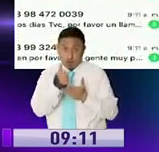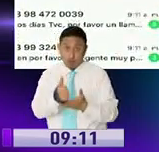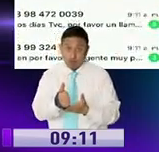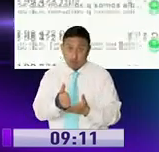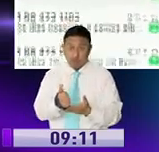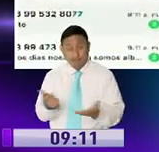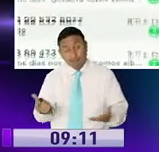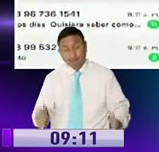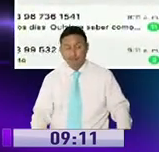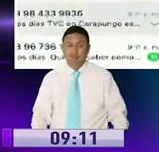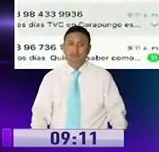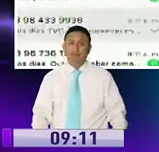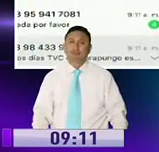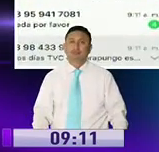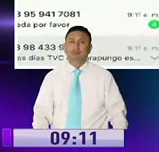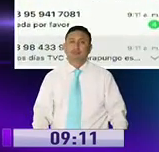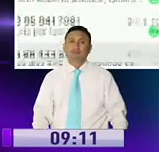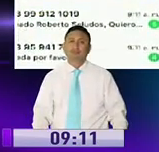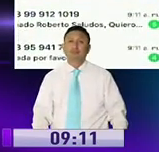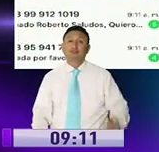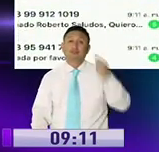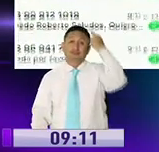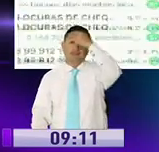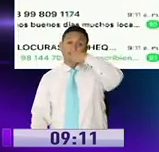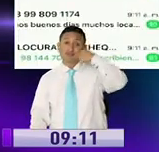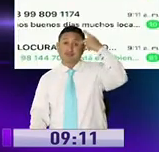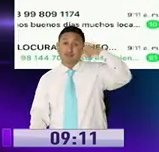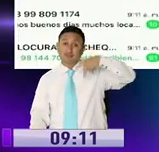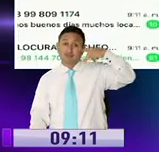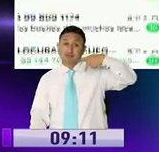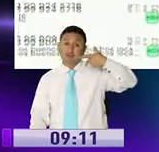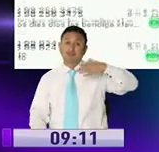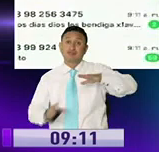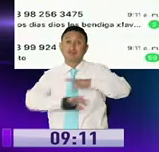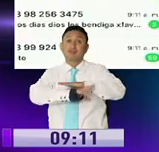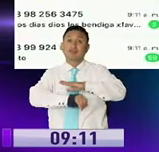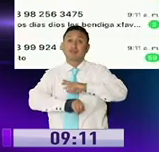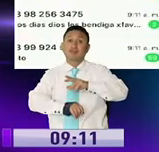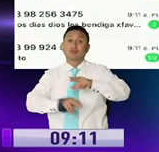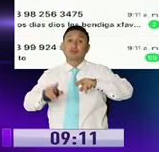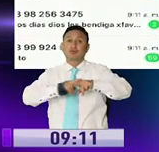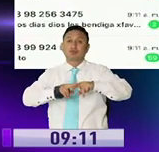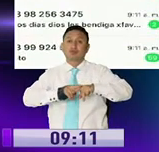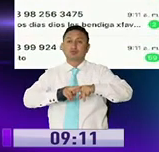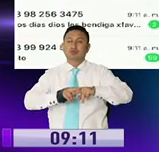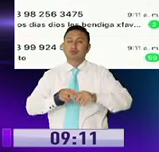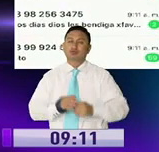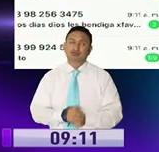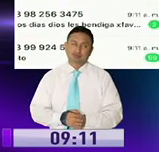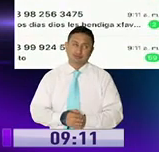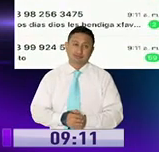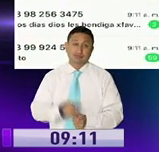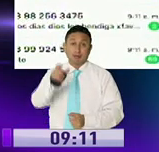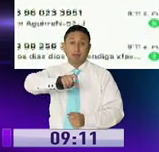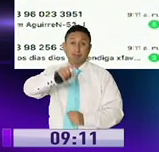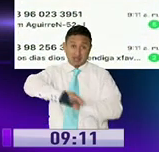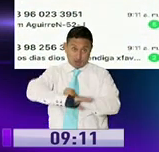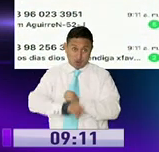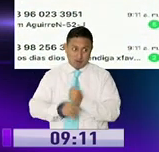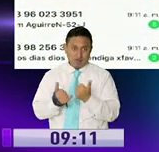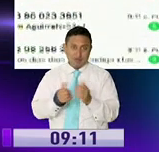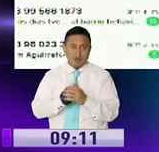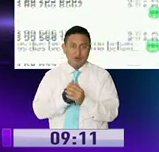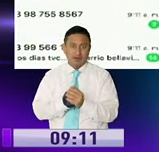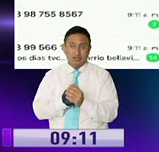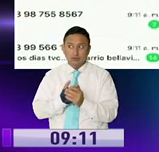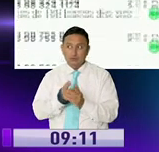acción. ¿Quién me dice por acá? Bueno, este BC, Carapungo, están robando. En un taxi, cuatro, no lo dudo, los pisos, aprovechan